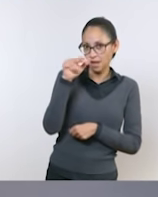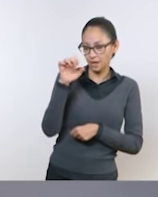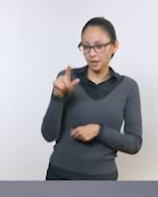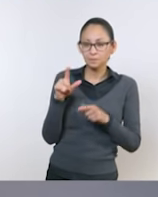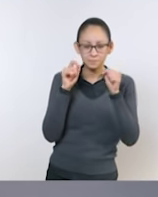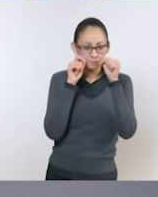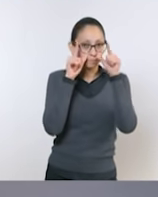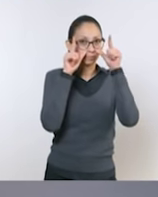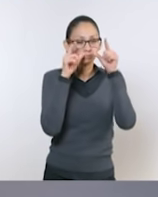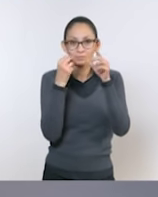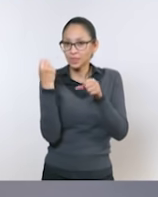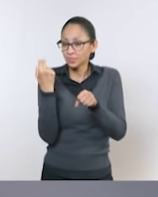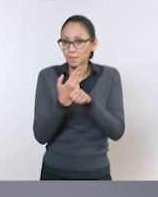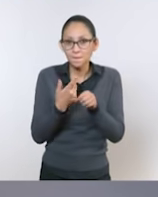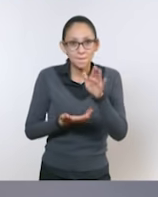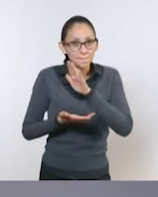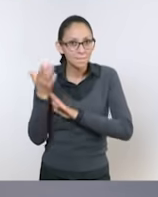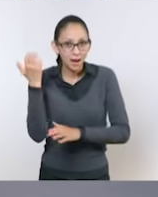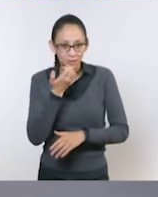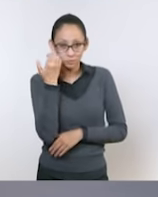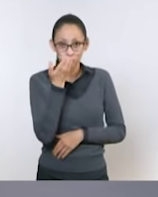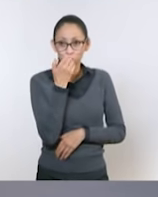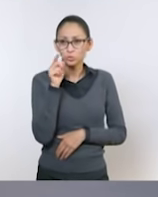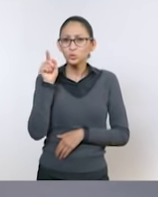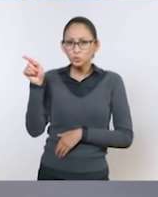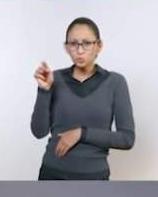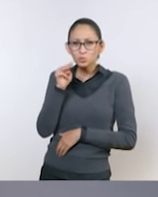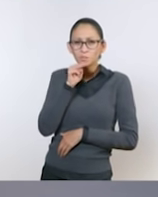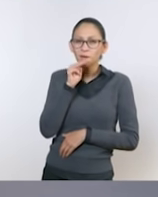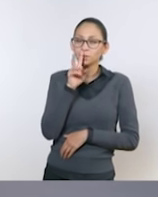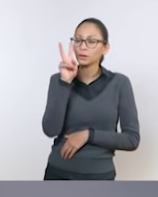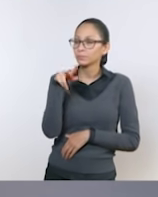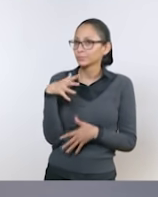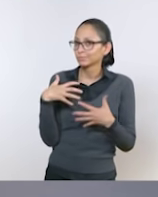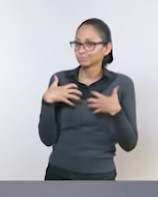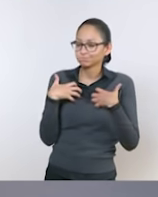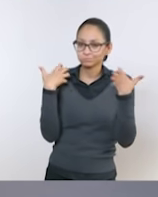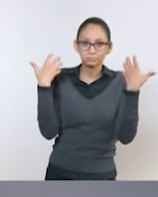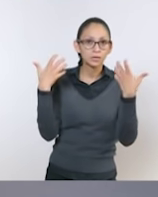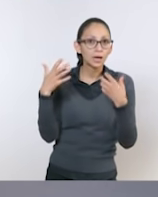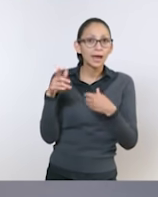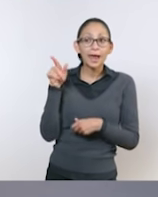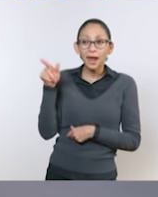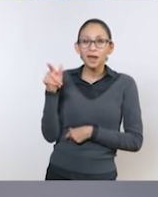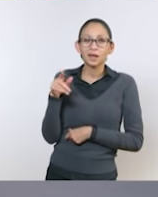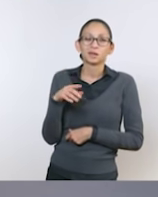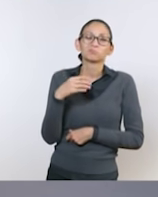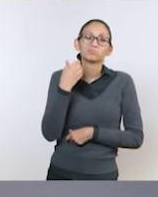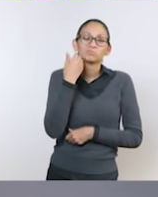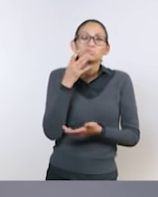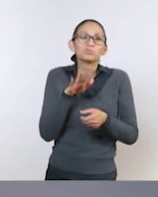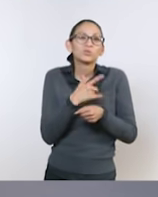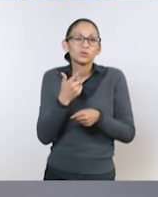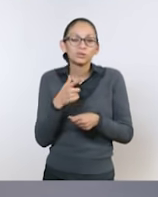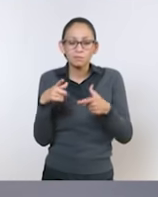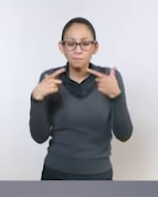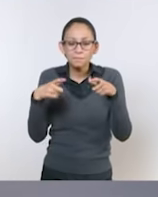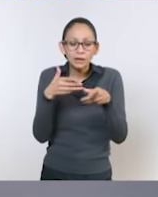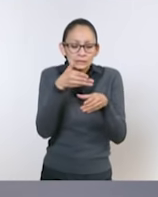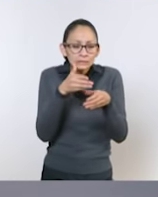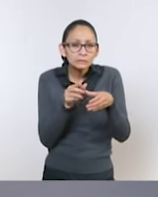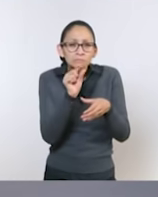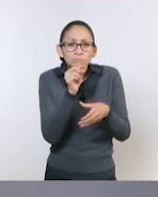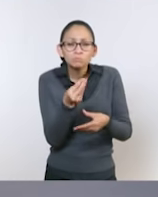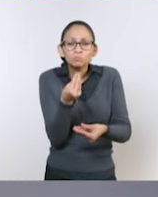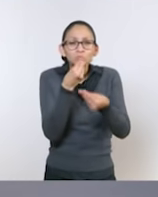Cierto día, Daniel se levantó temprano para ir a la escuela. Aunque su mamá se enfadó con él, solo quiso tomar